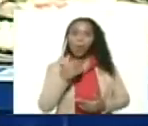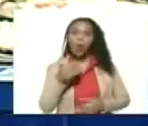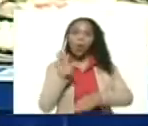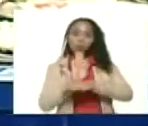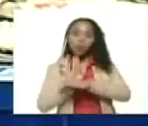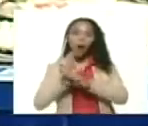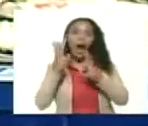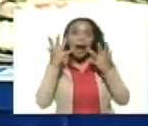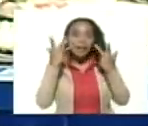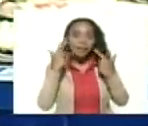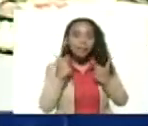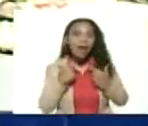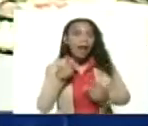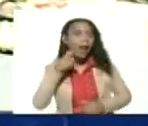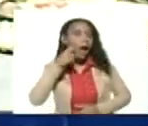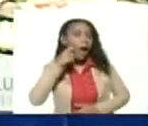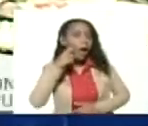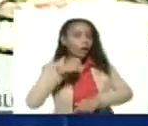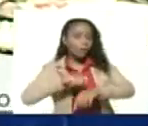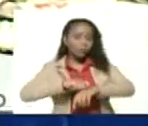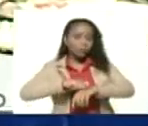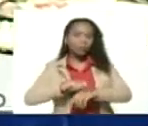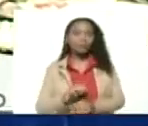la carne,